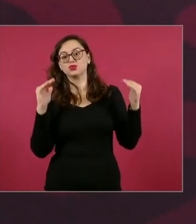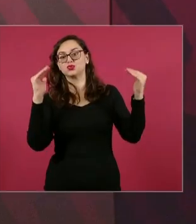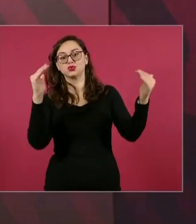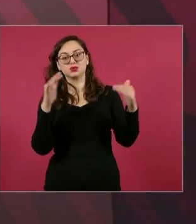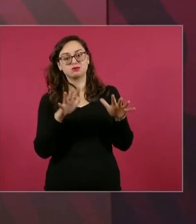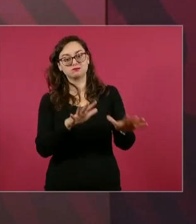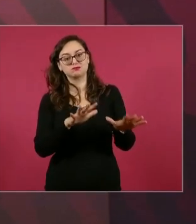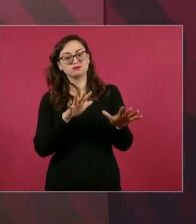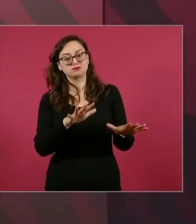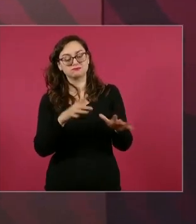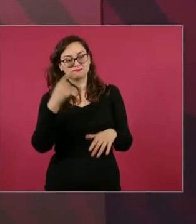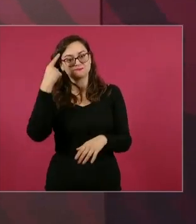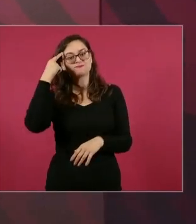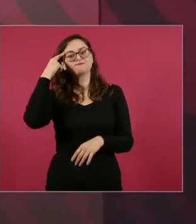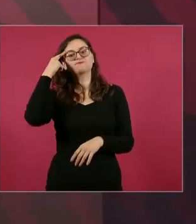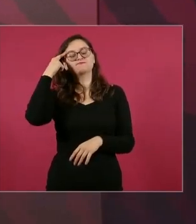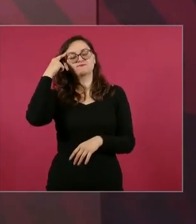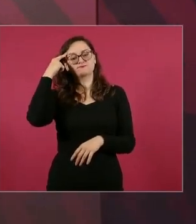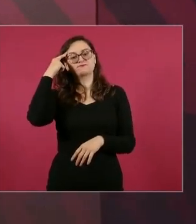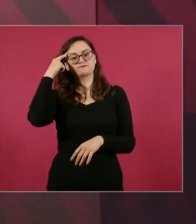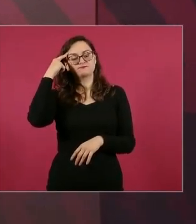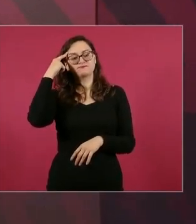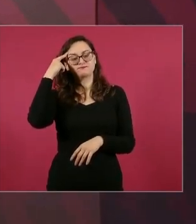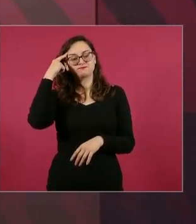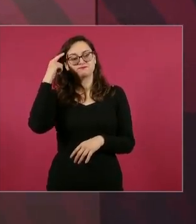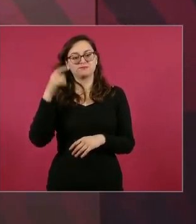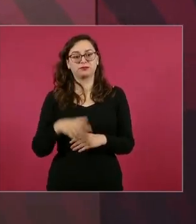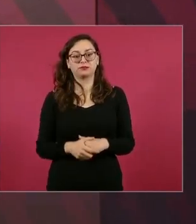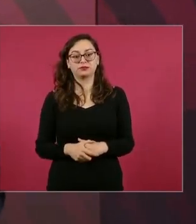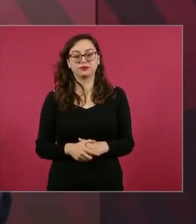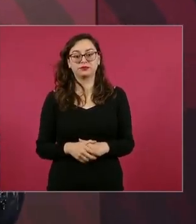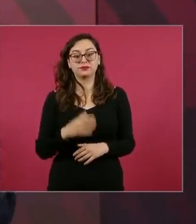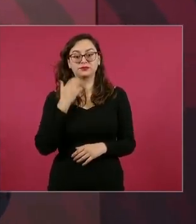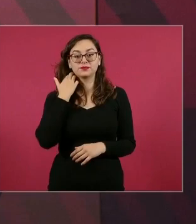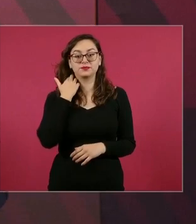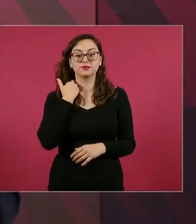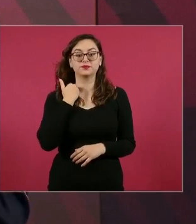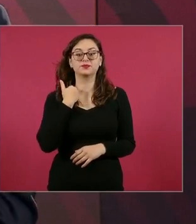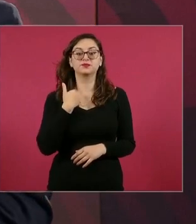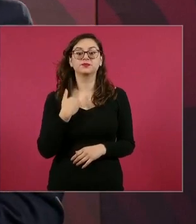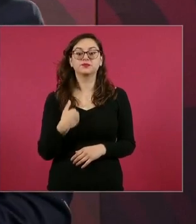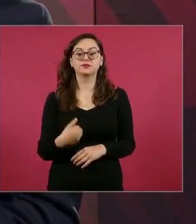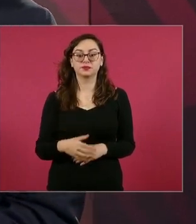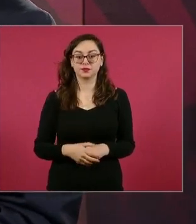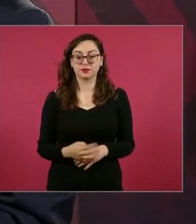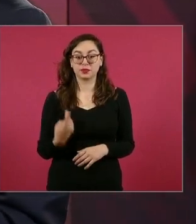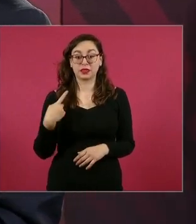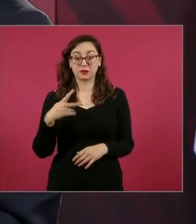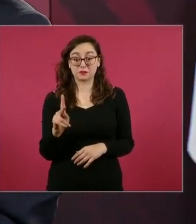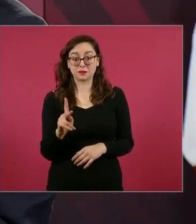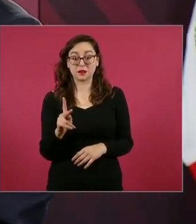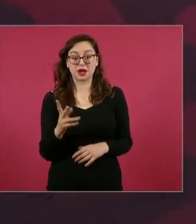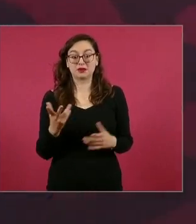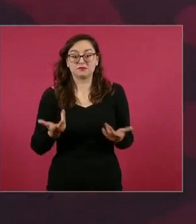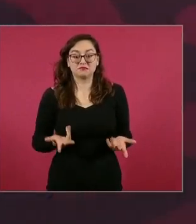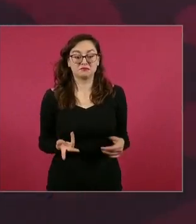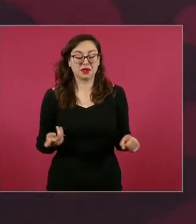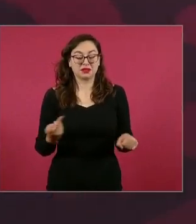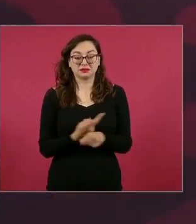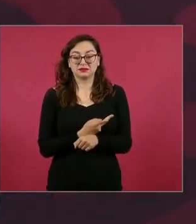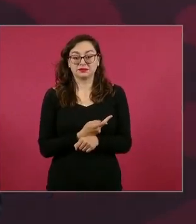extraordinario muy consciente Pero eso para los